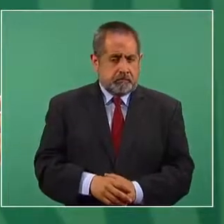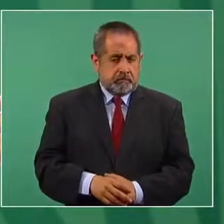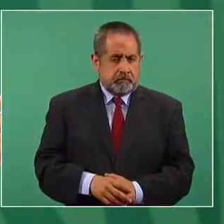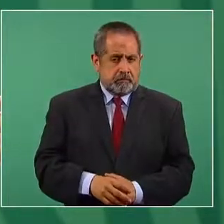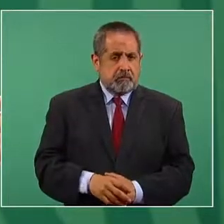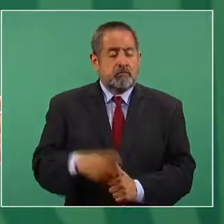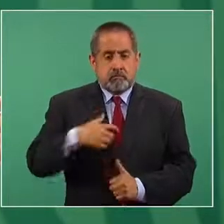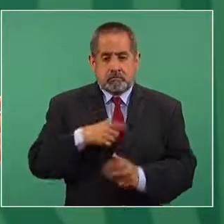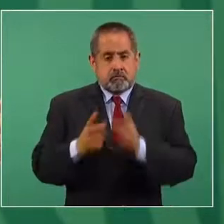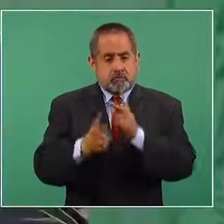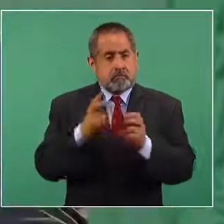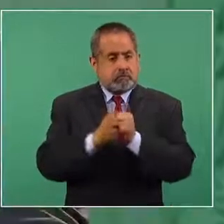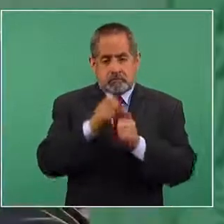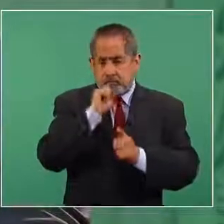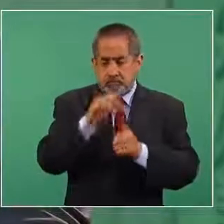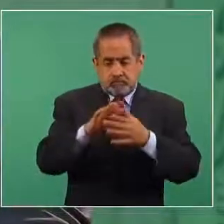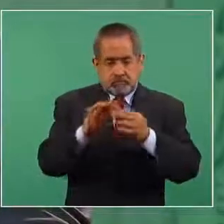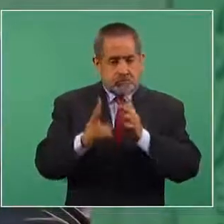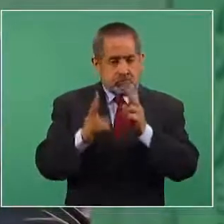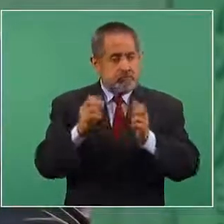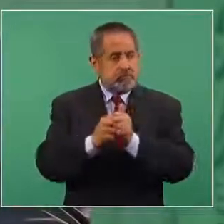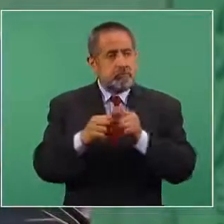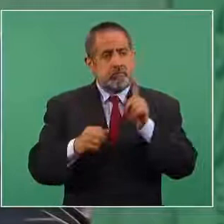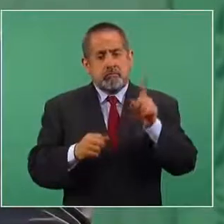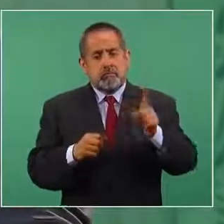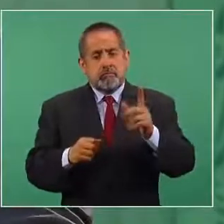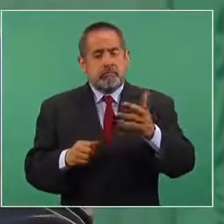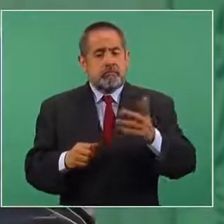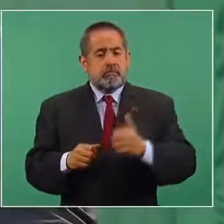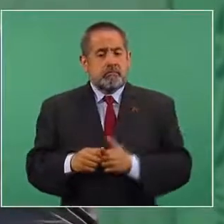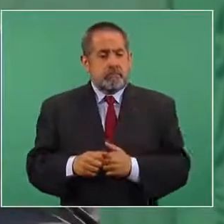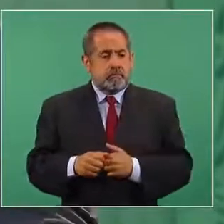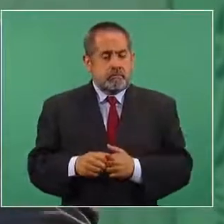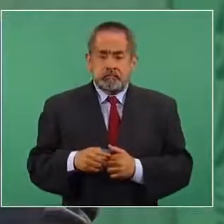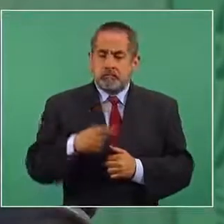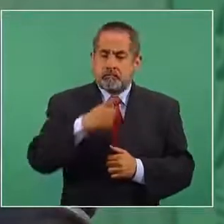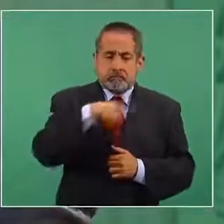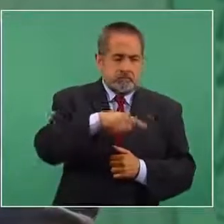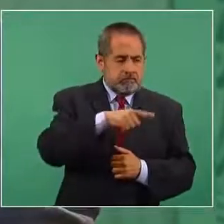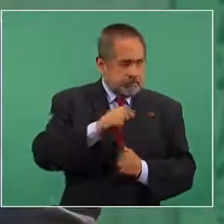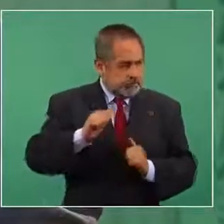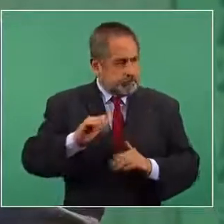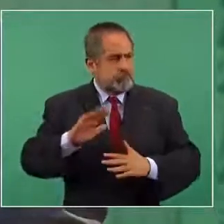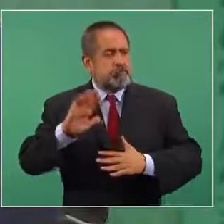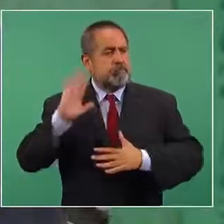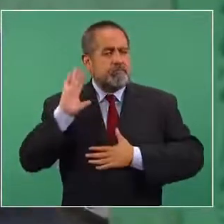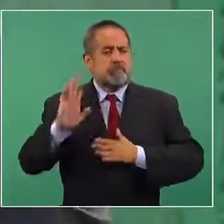Y hablé también de su compromiso de